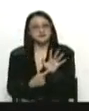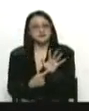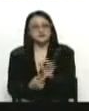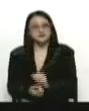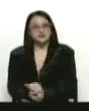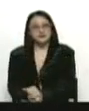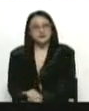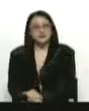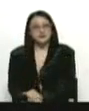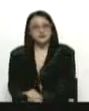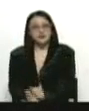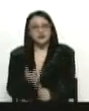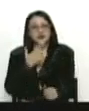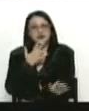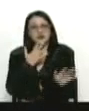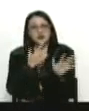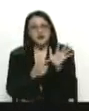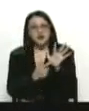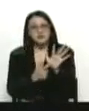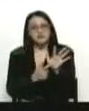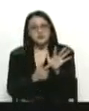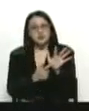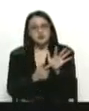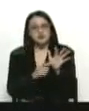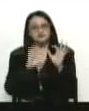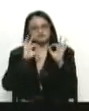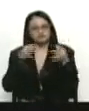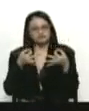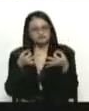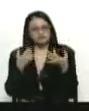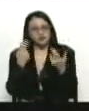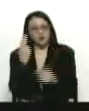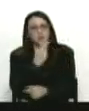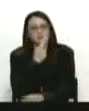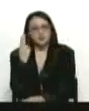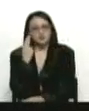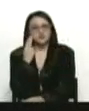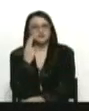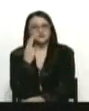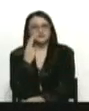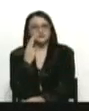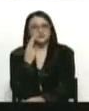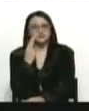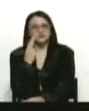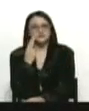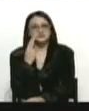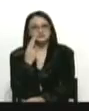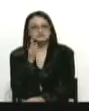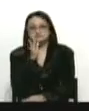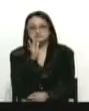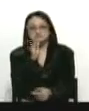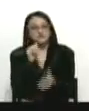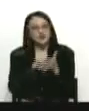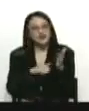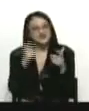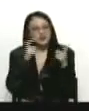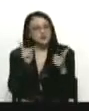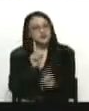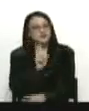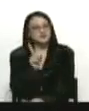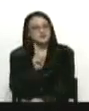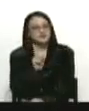en el ejemplo, en la autoexigencia, en el compromiso jurado. No ha habido ausencia. Como diría una